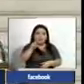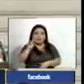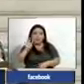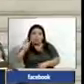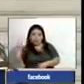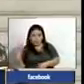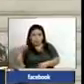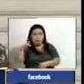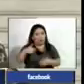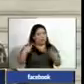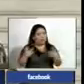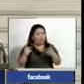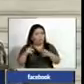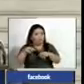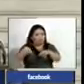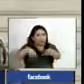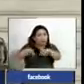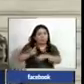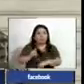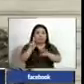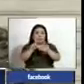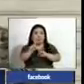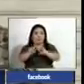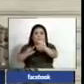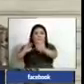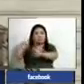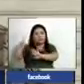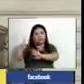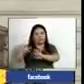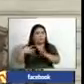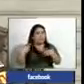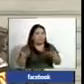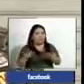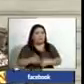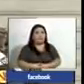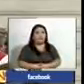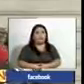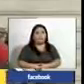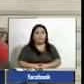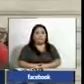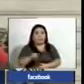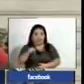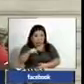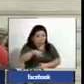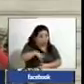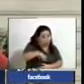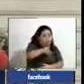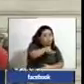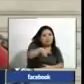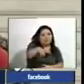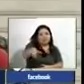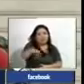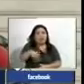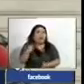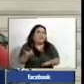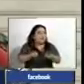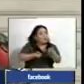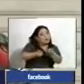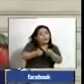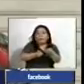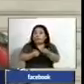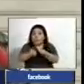a 186 que tenemos a este momento. Es decir, en el resto de puntos solo hacíamos patrullajes.